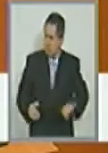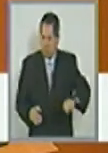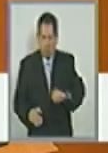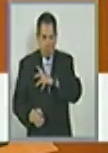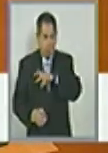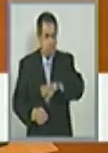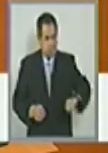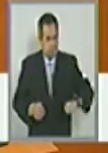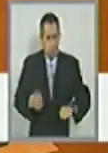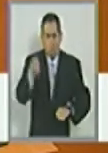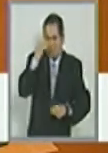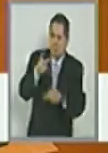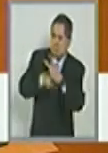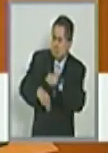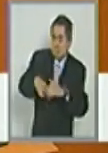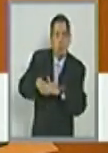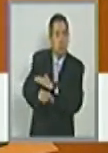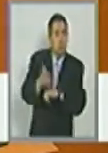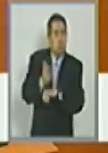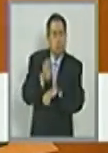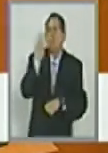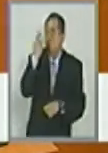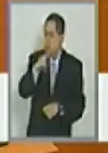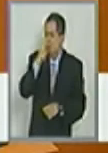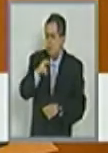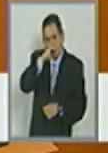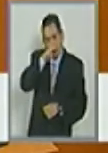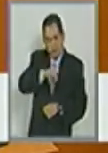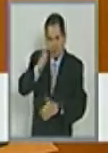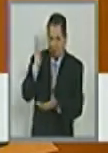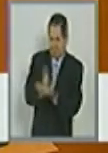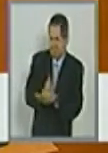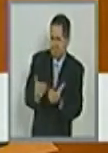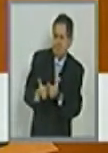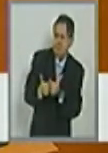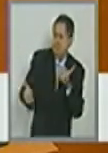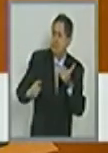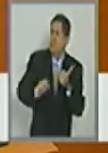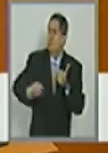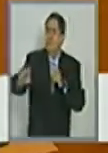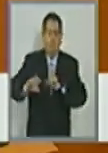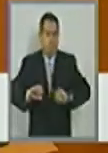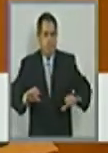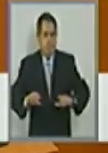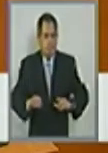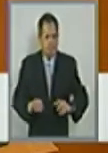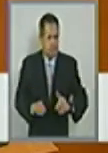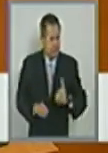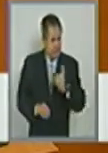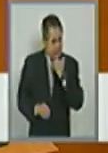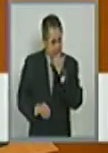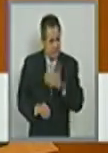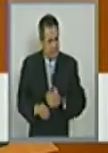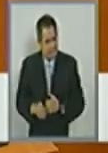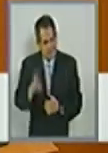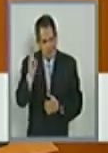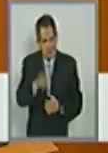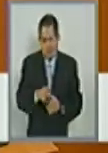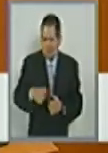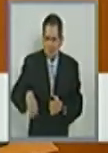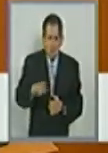intentar llegar a buscar el sueño americano o una mejor vida. Aunque triste de reconocer,